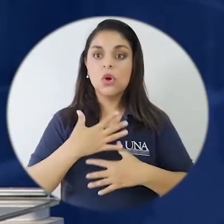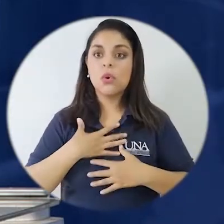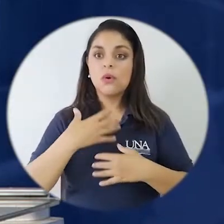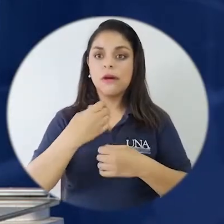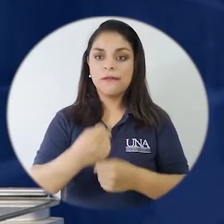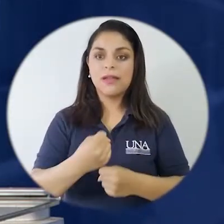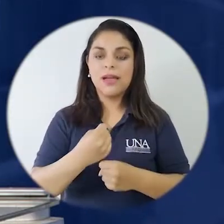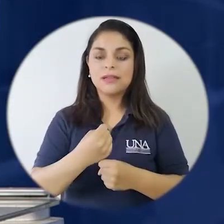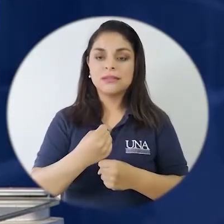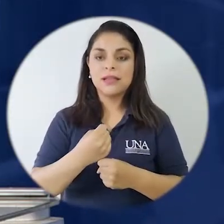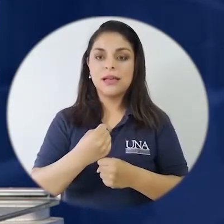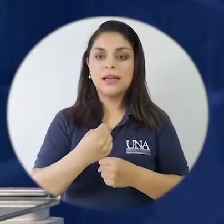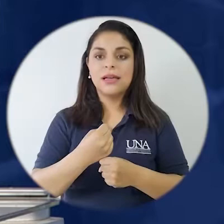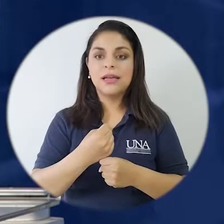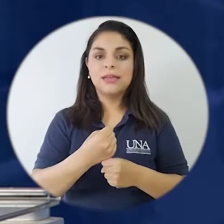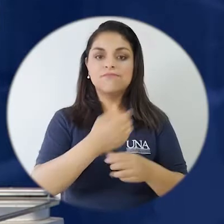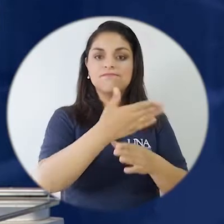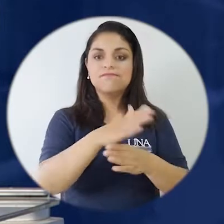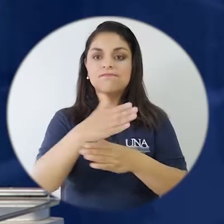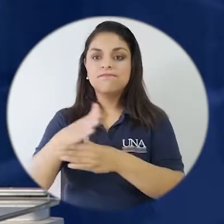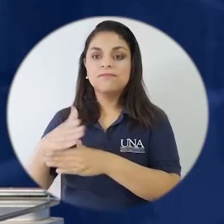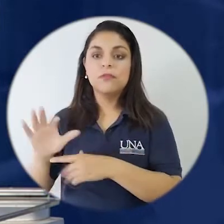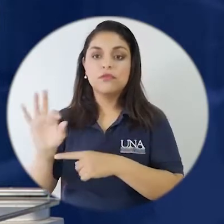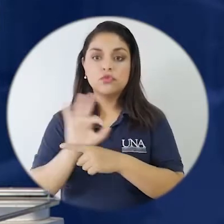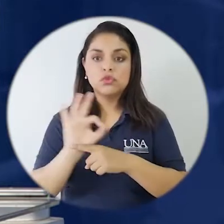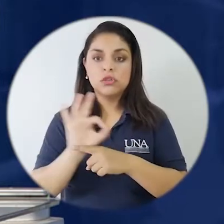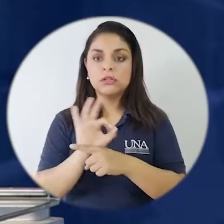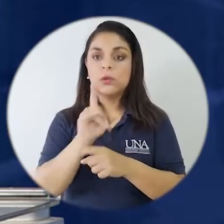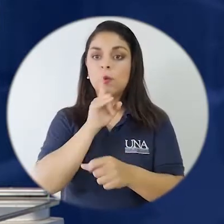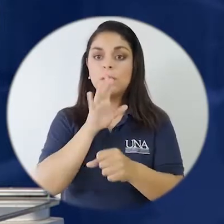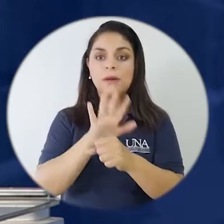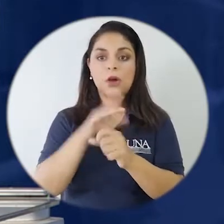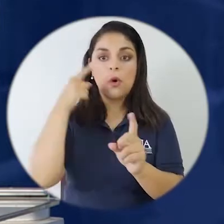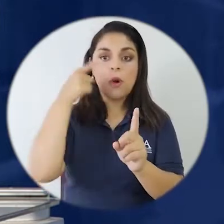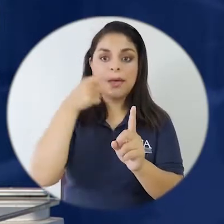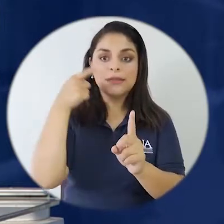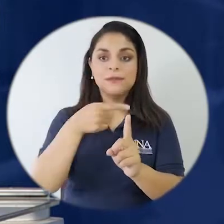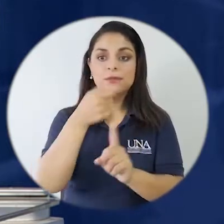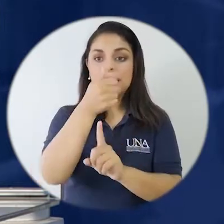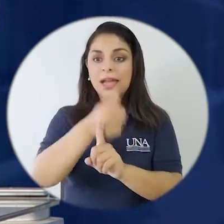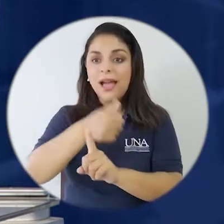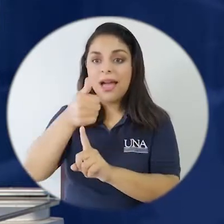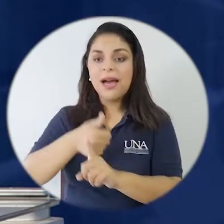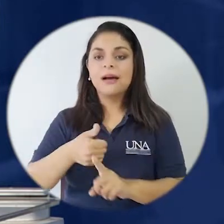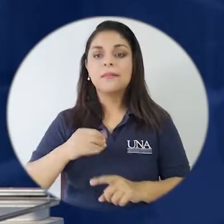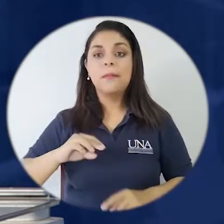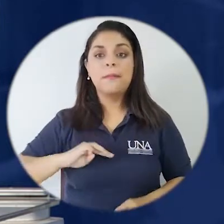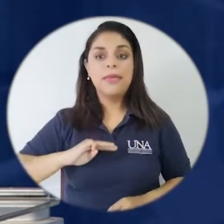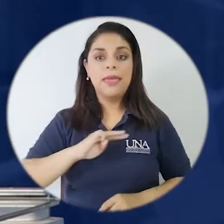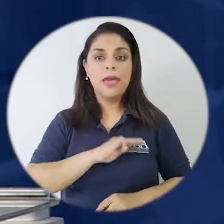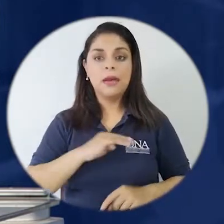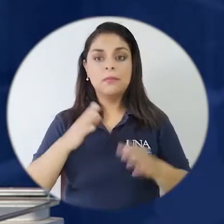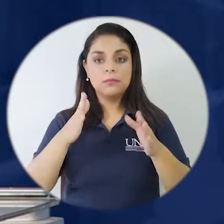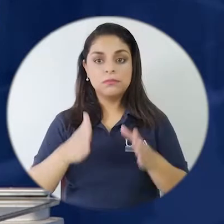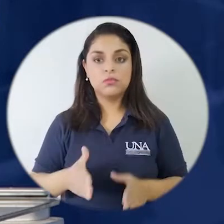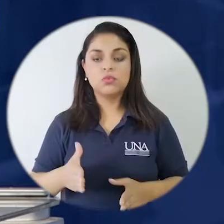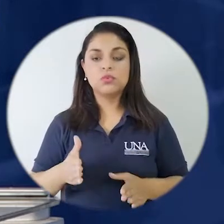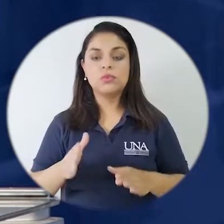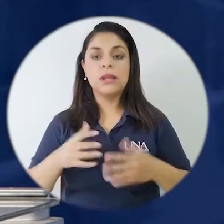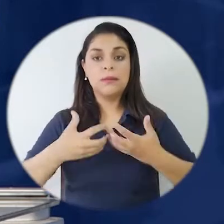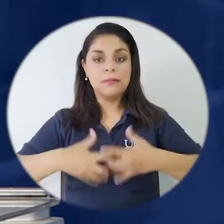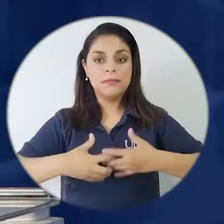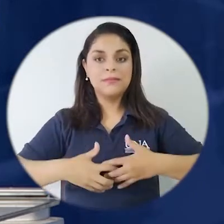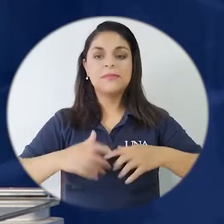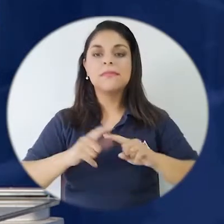garantice, ¿verdad? Confianza en la distribución de funciones y cumplimiento de objetivos de cada uno de los miembros de la organización,